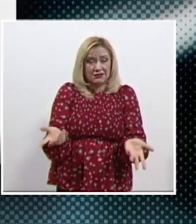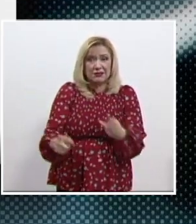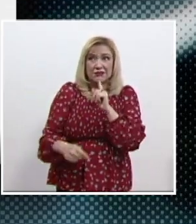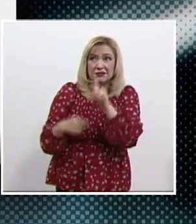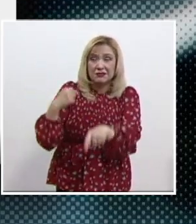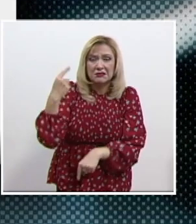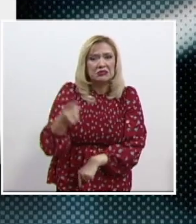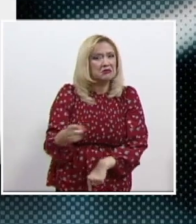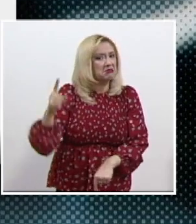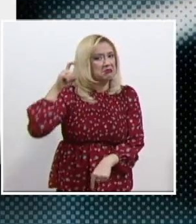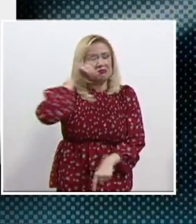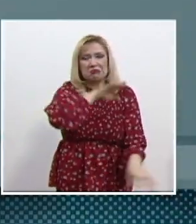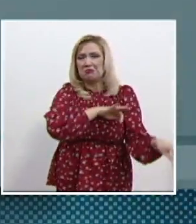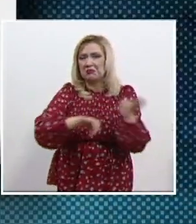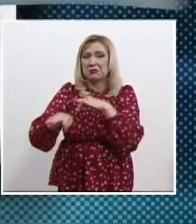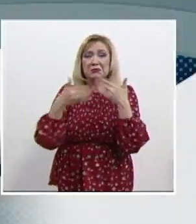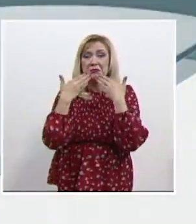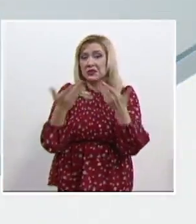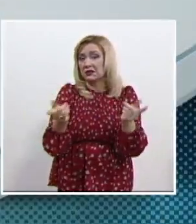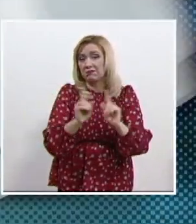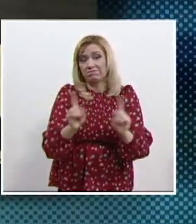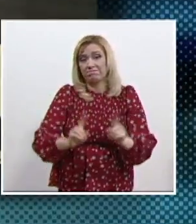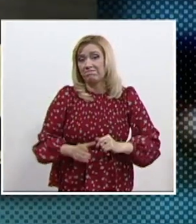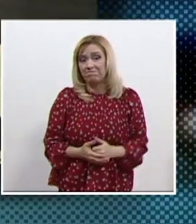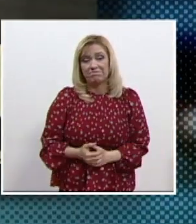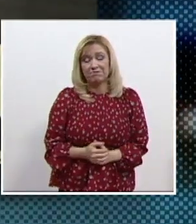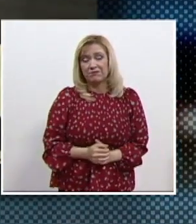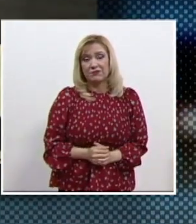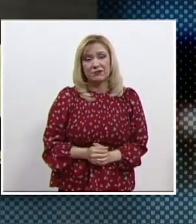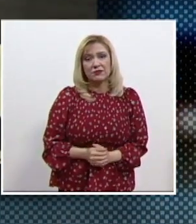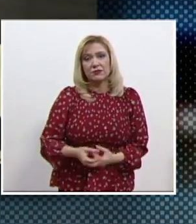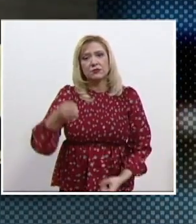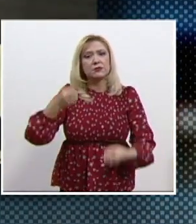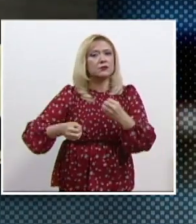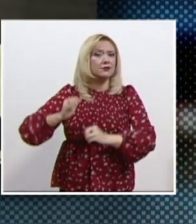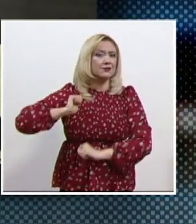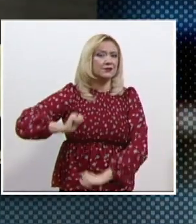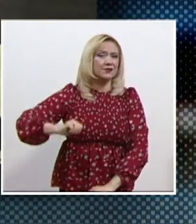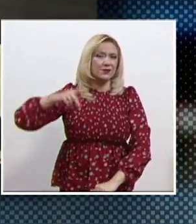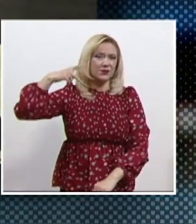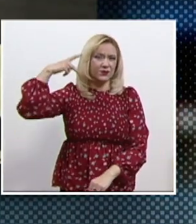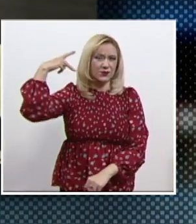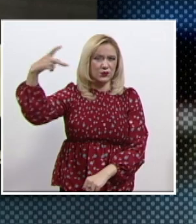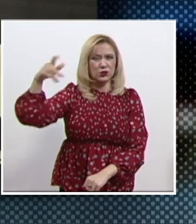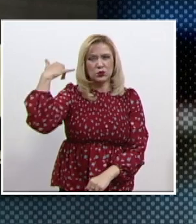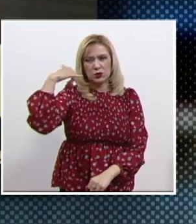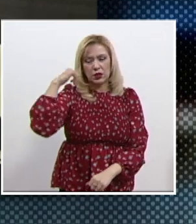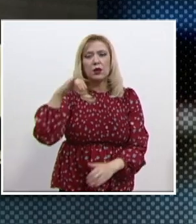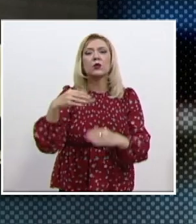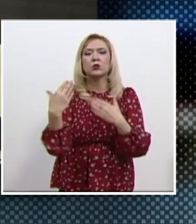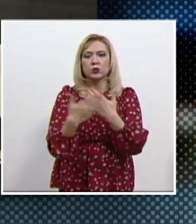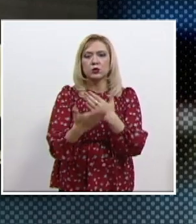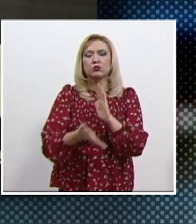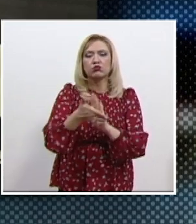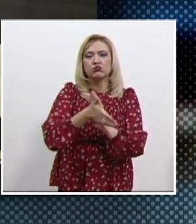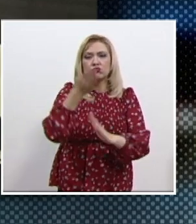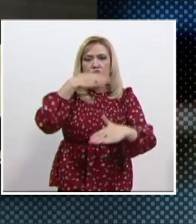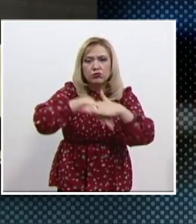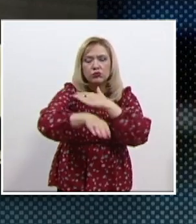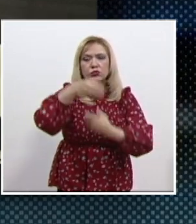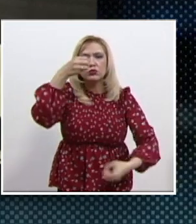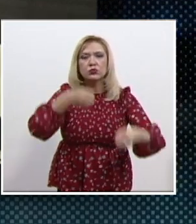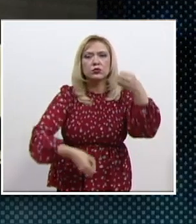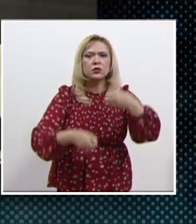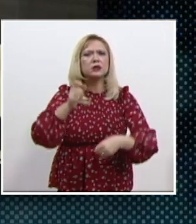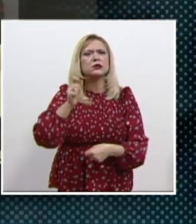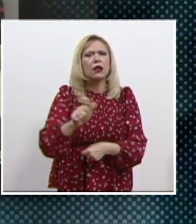la administración de justicia. El Poder Judicial de Yucatán construirá una sala de audiencias para personas en